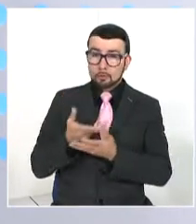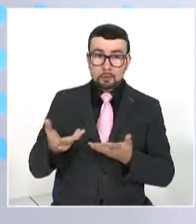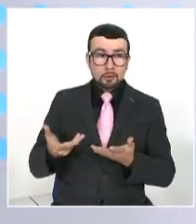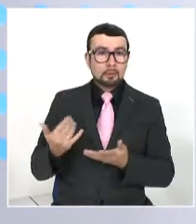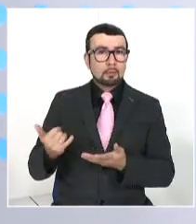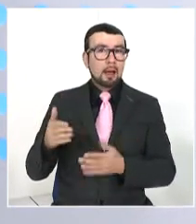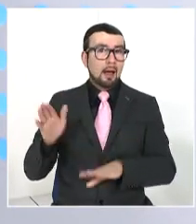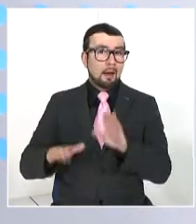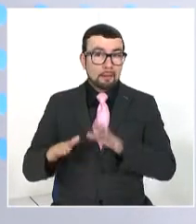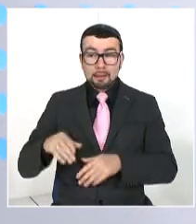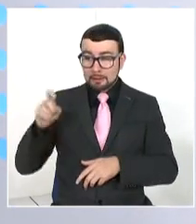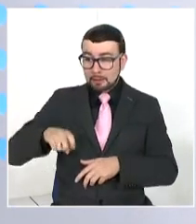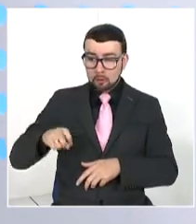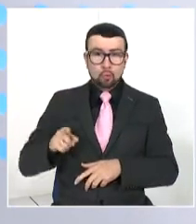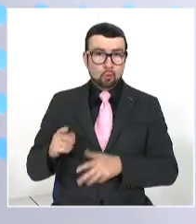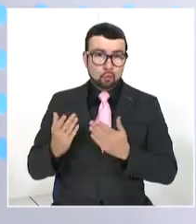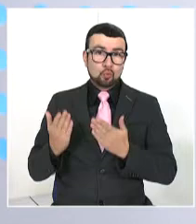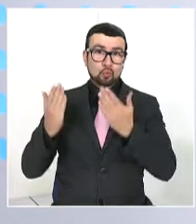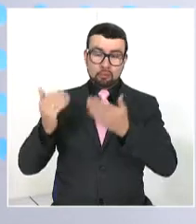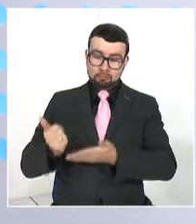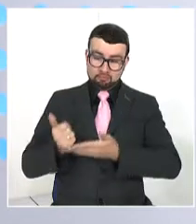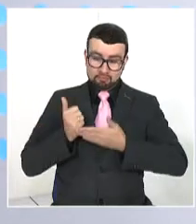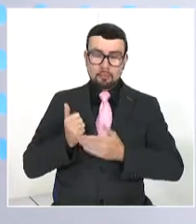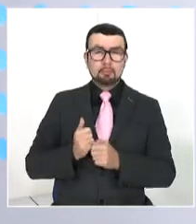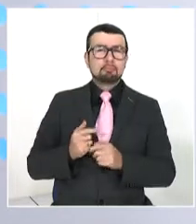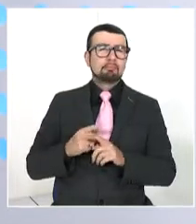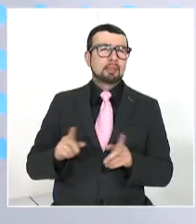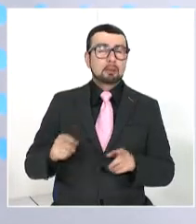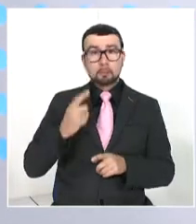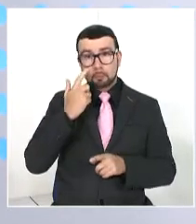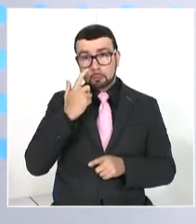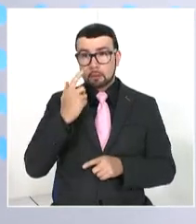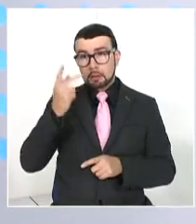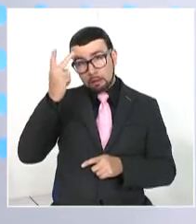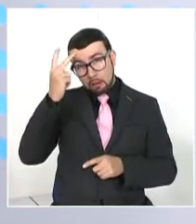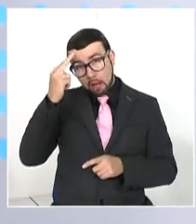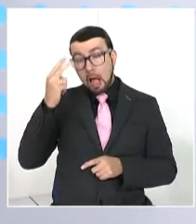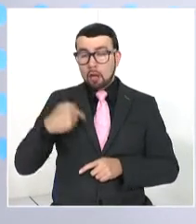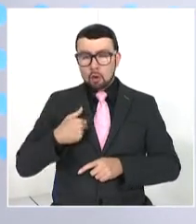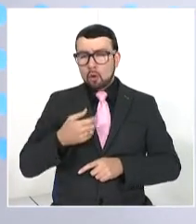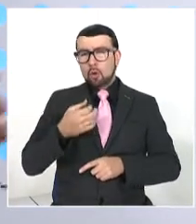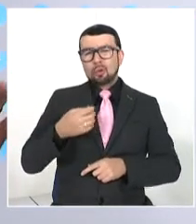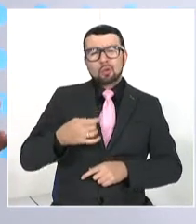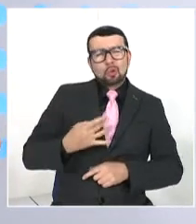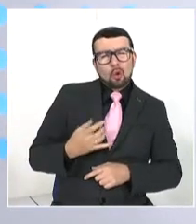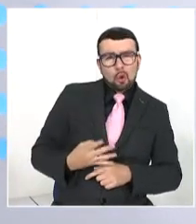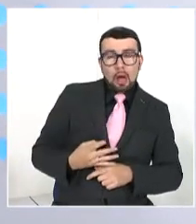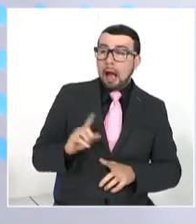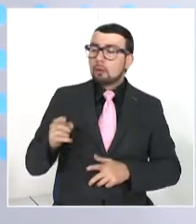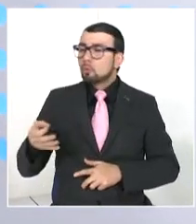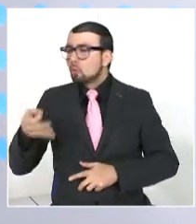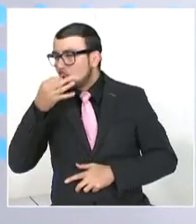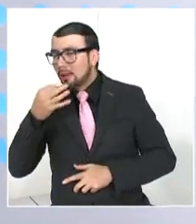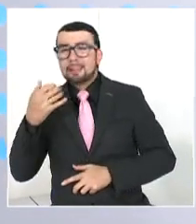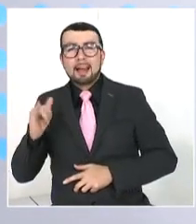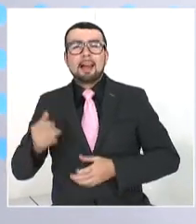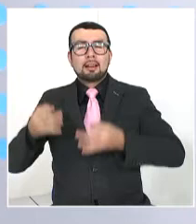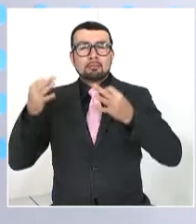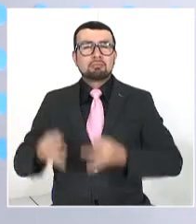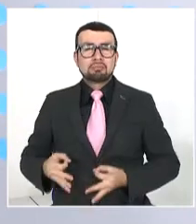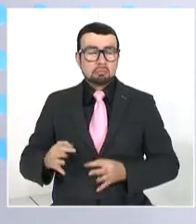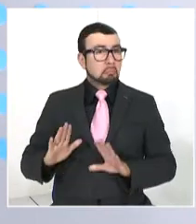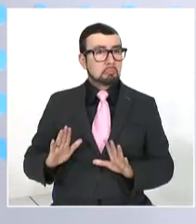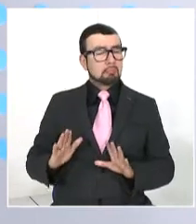necesarios son muy buenos, pero no podemos caer en el error de entonces, porque tengo un dolor, simplemente me tomo un medicamento para el dolor y no